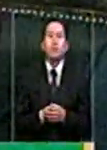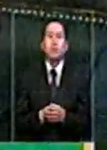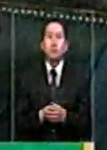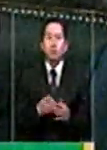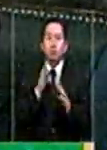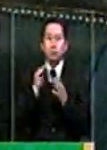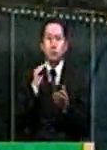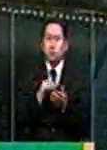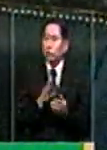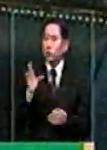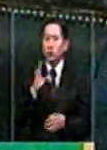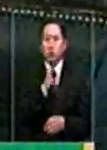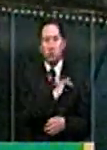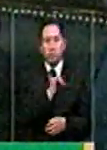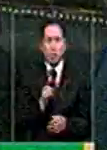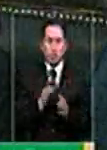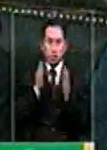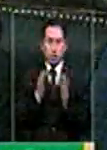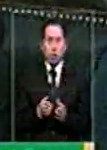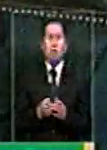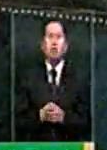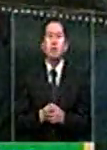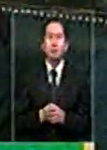Declaración del concejal Fabián Siñani.